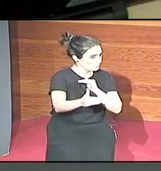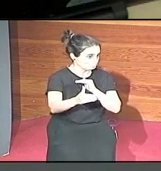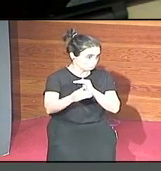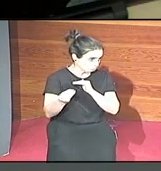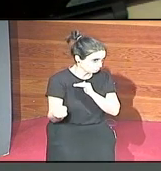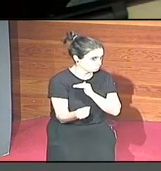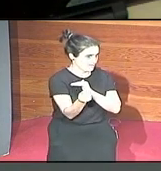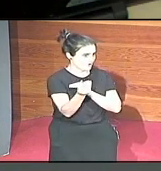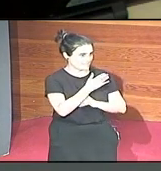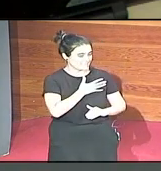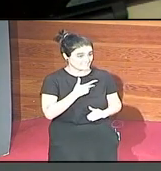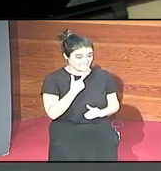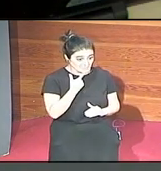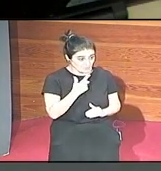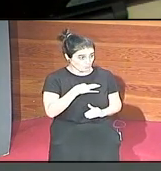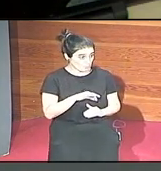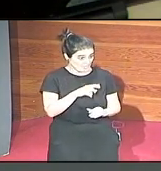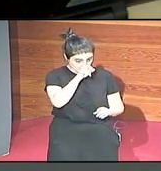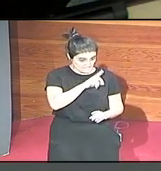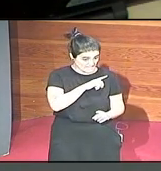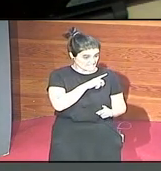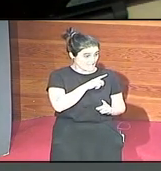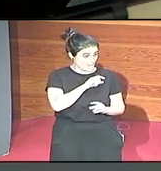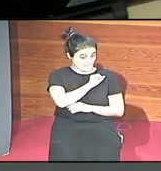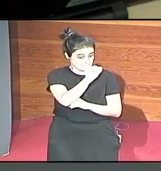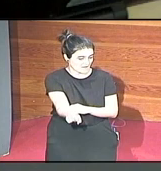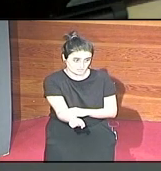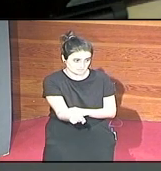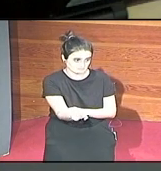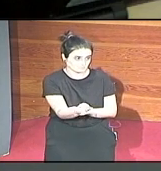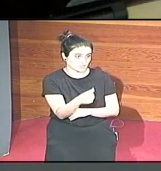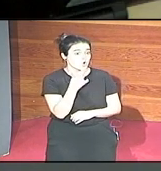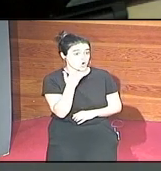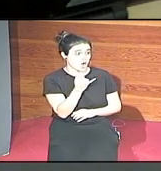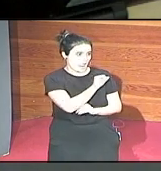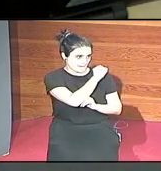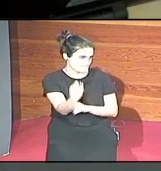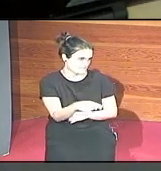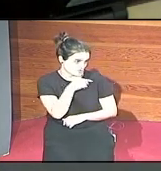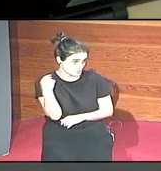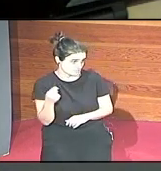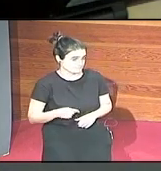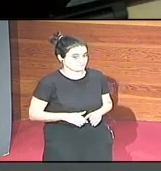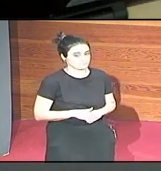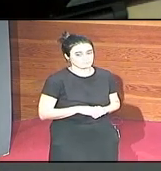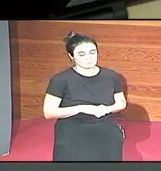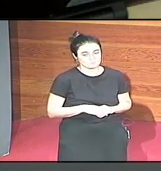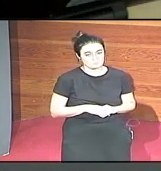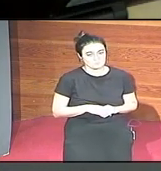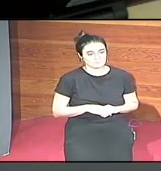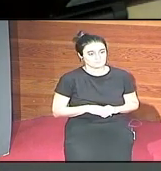esta derrota militar, solo estoy diciendo que es deseable. El historiador francés Thierry